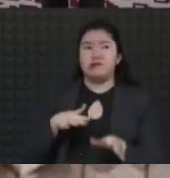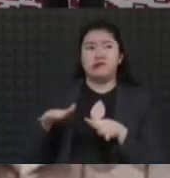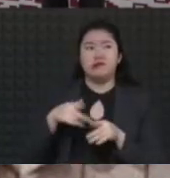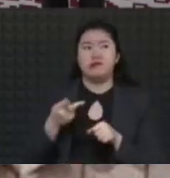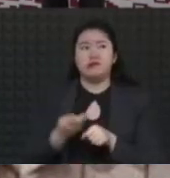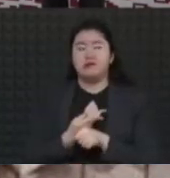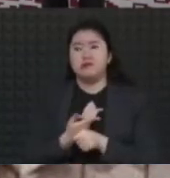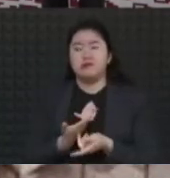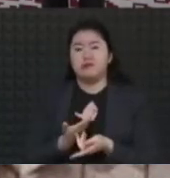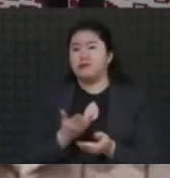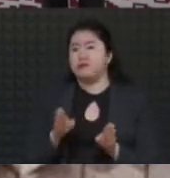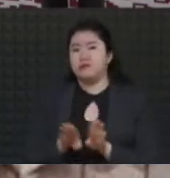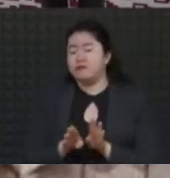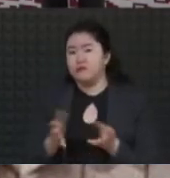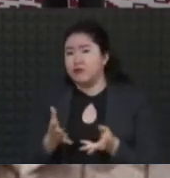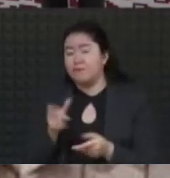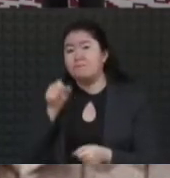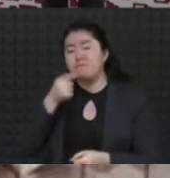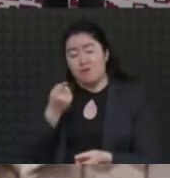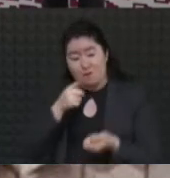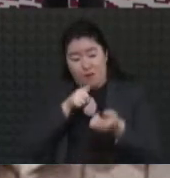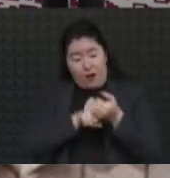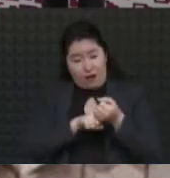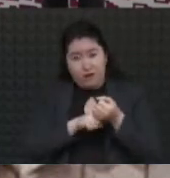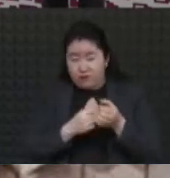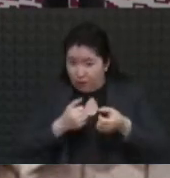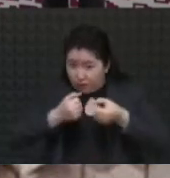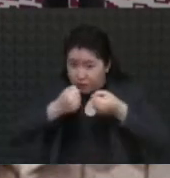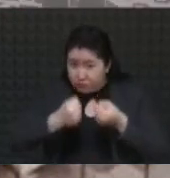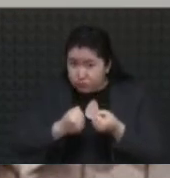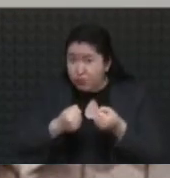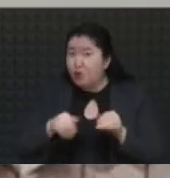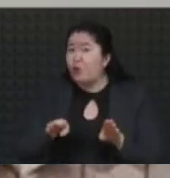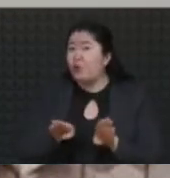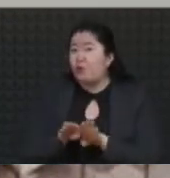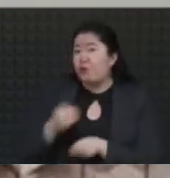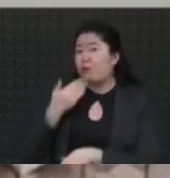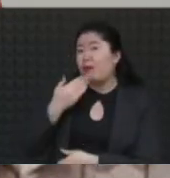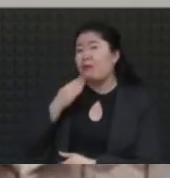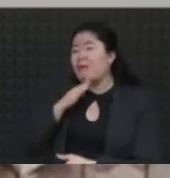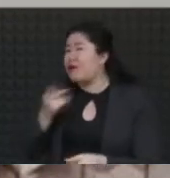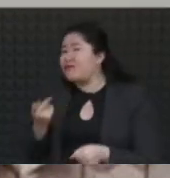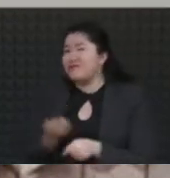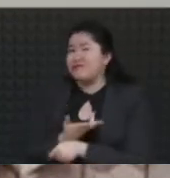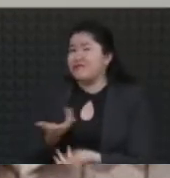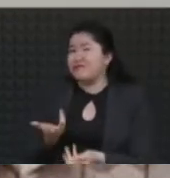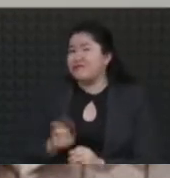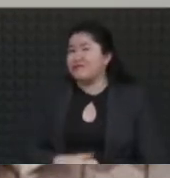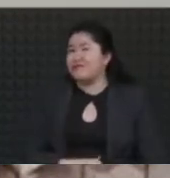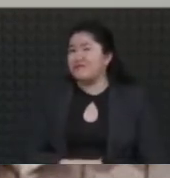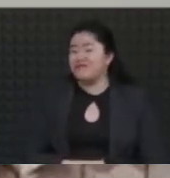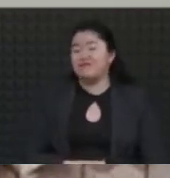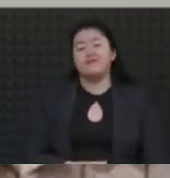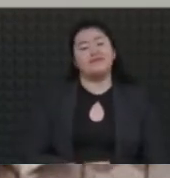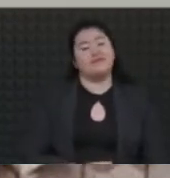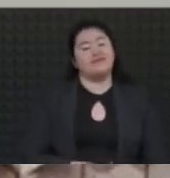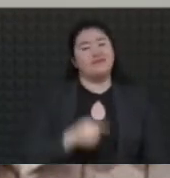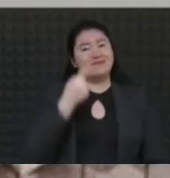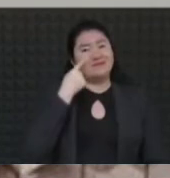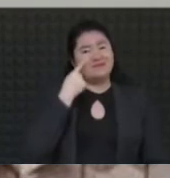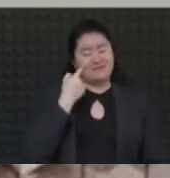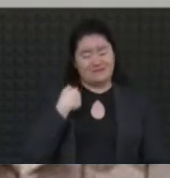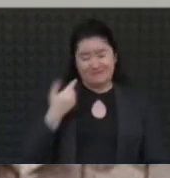se va a fortalecer en cuanto a la seguridad con estos refuerzos? Bueno, pues como mencioné en la descripción, se